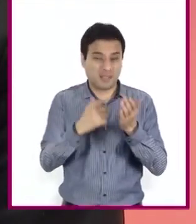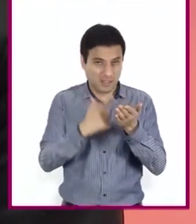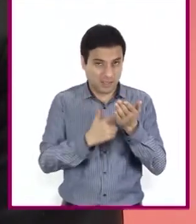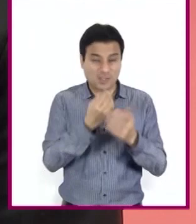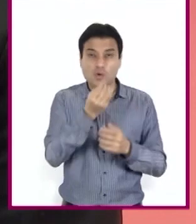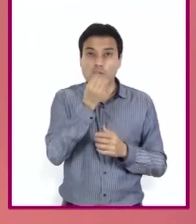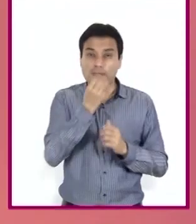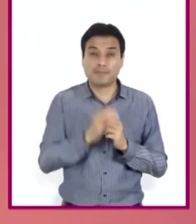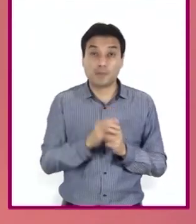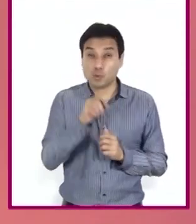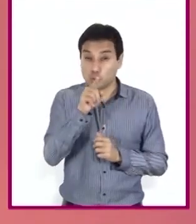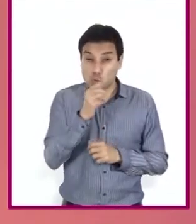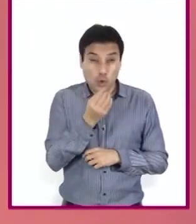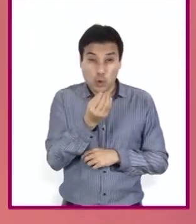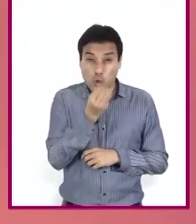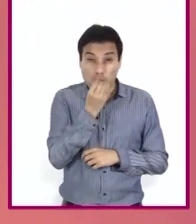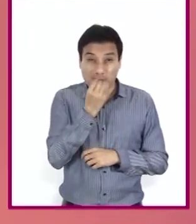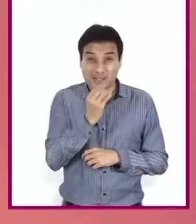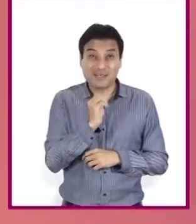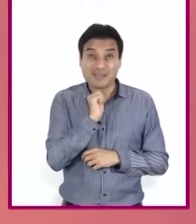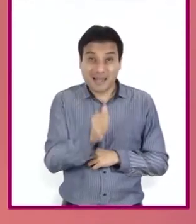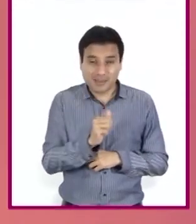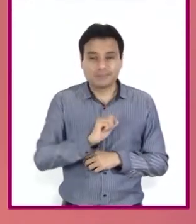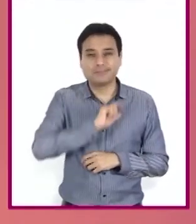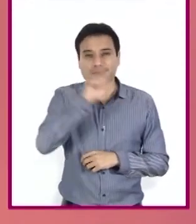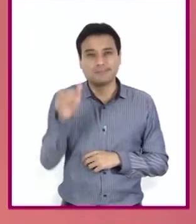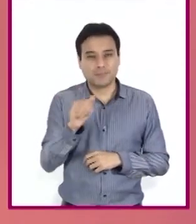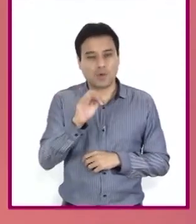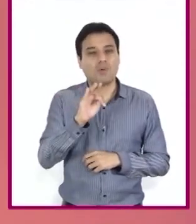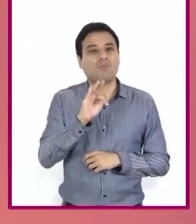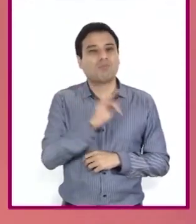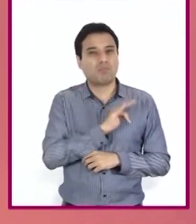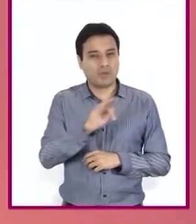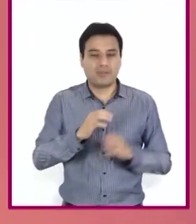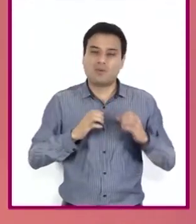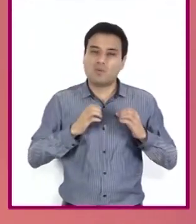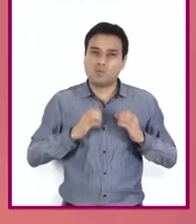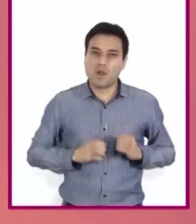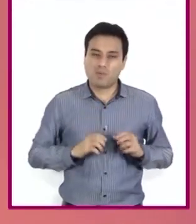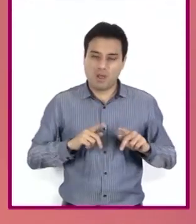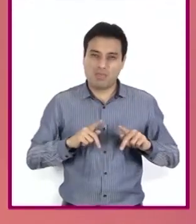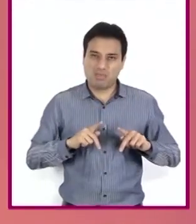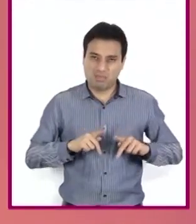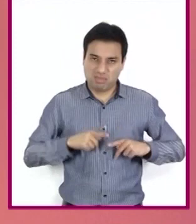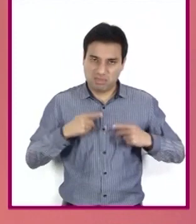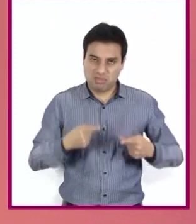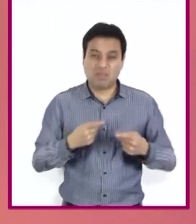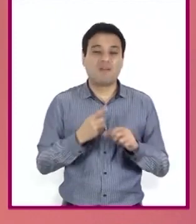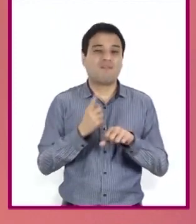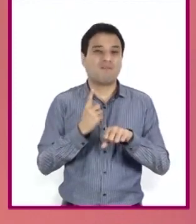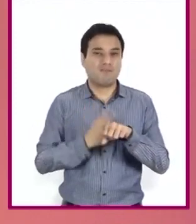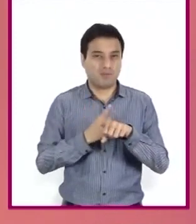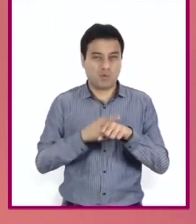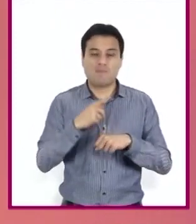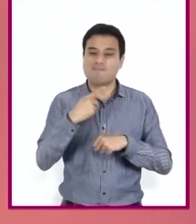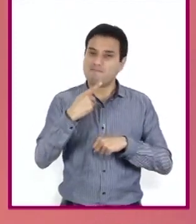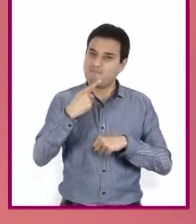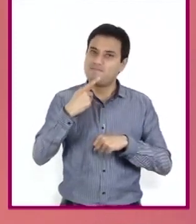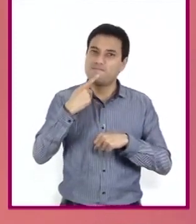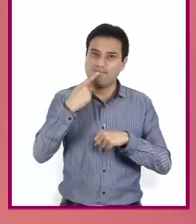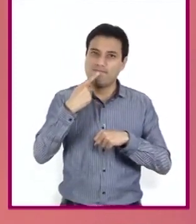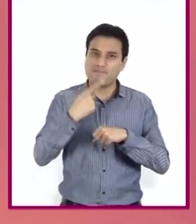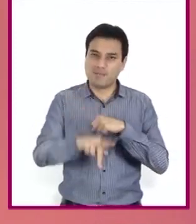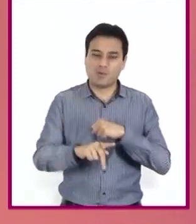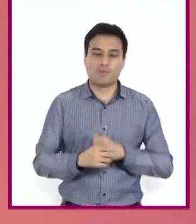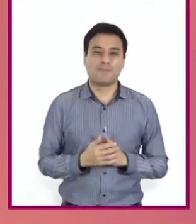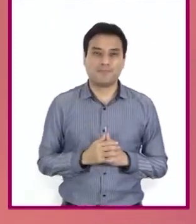de las biomoléculas, nos exponemos a un desbalance en el organismo y se pone en riesgo la salud física y